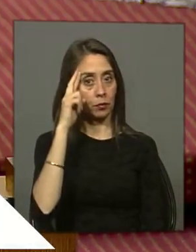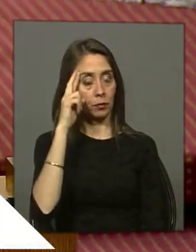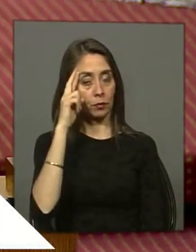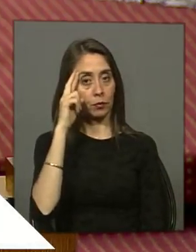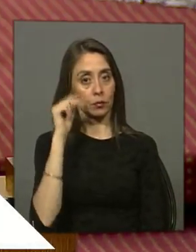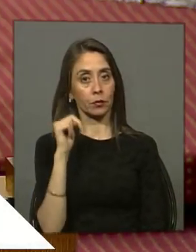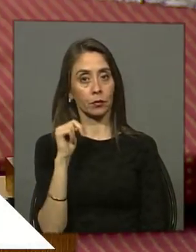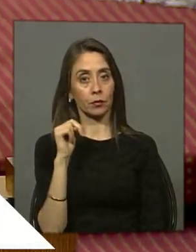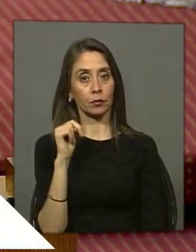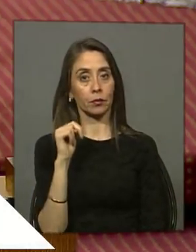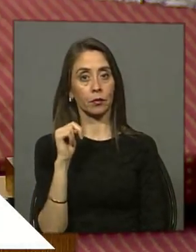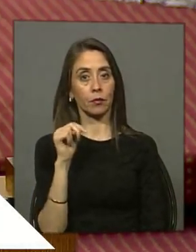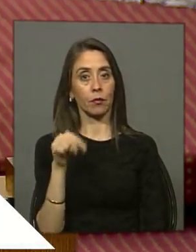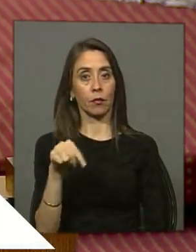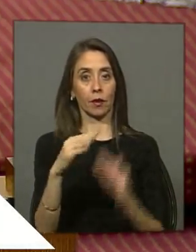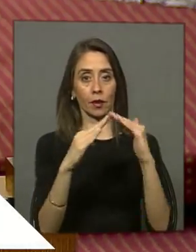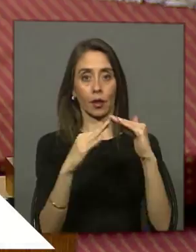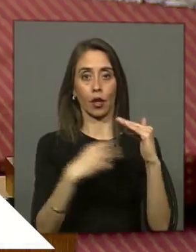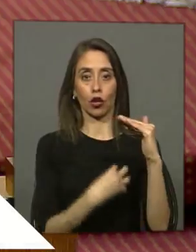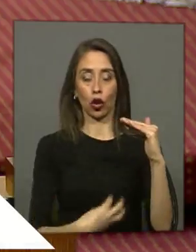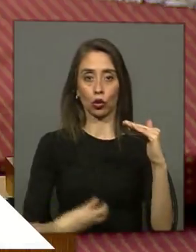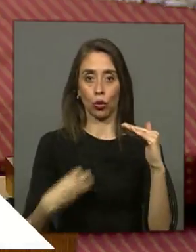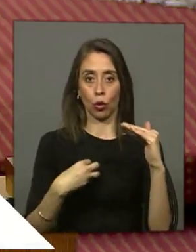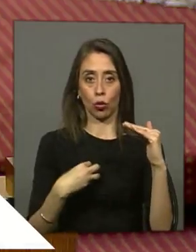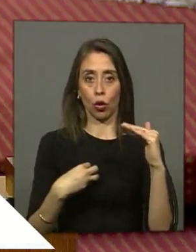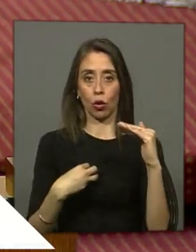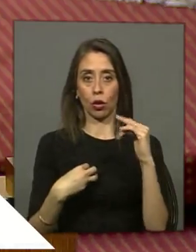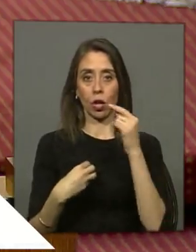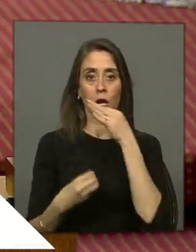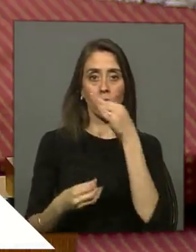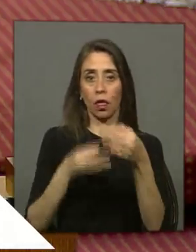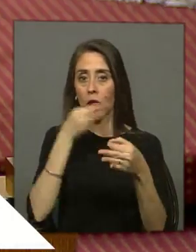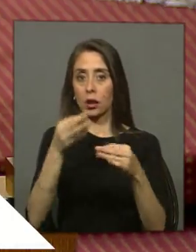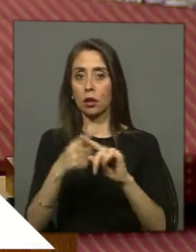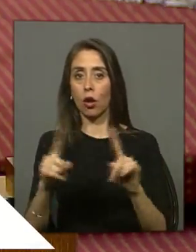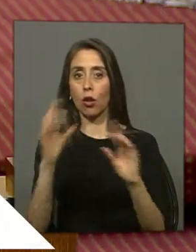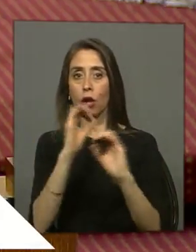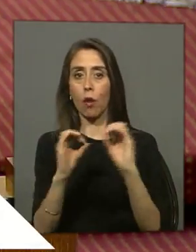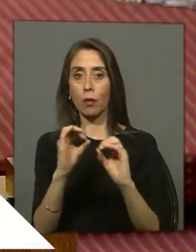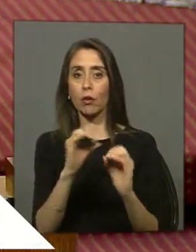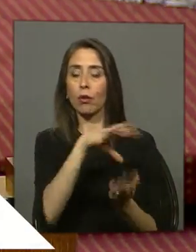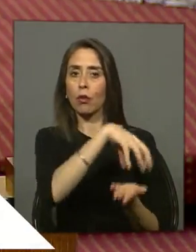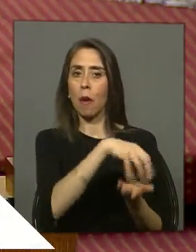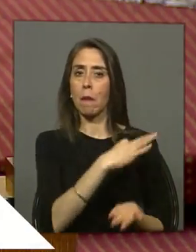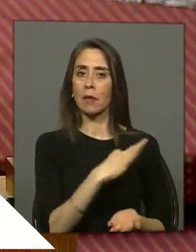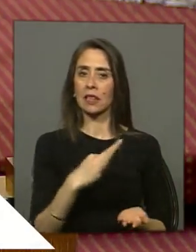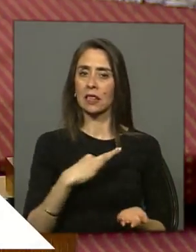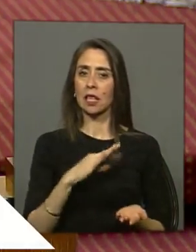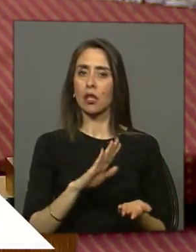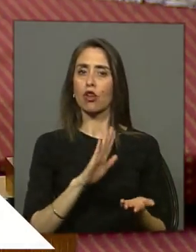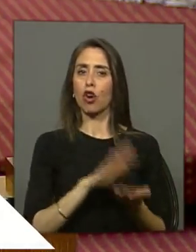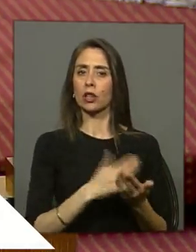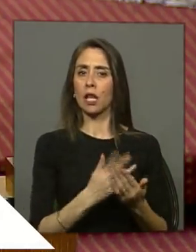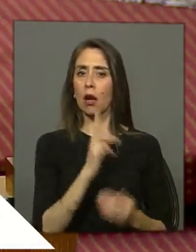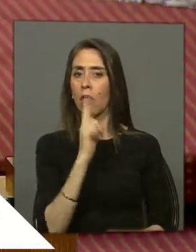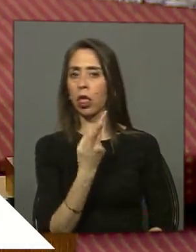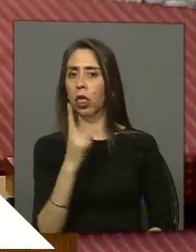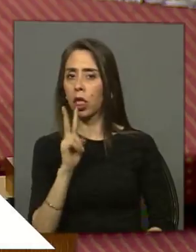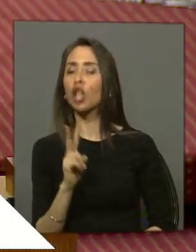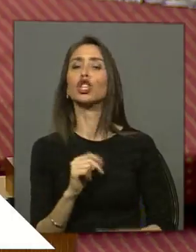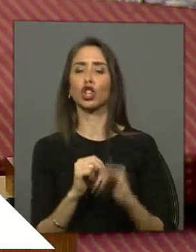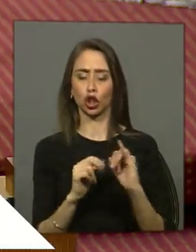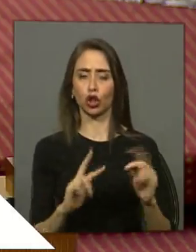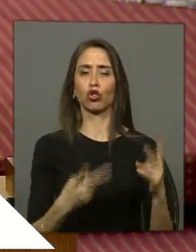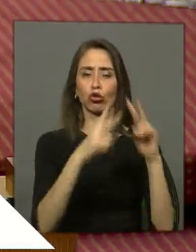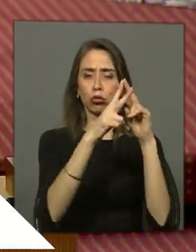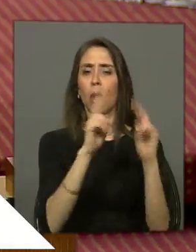sobre sobre este consultorio las versiones han sido disímiles desde la cartera de salud que se va a construir que